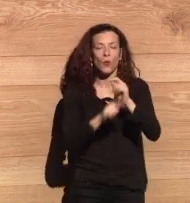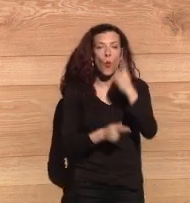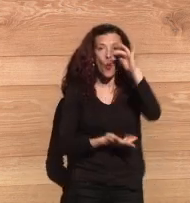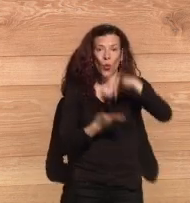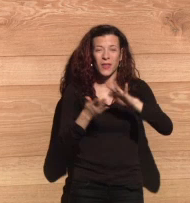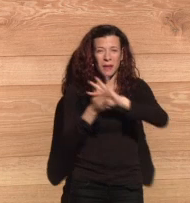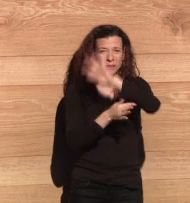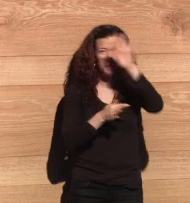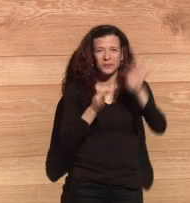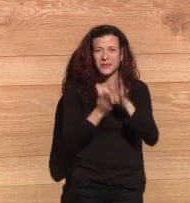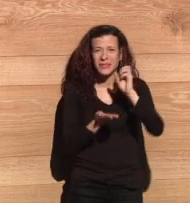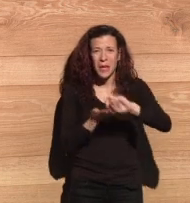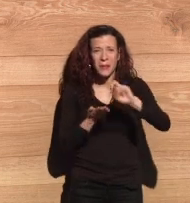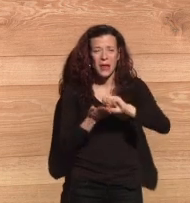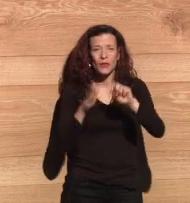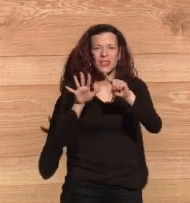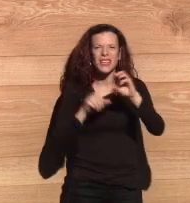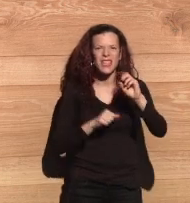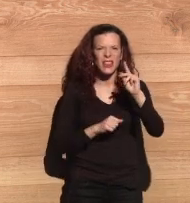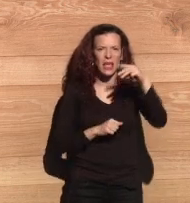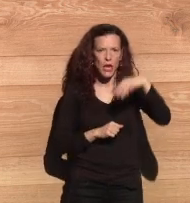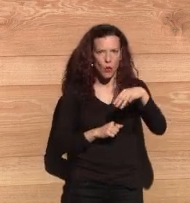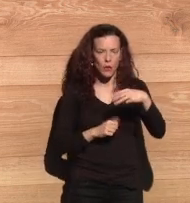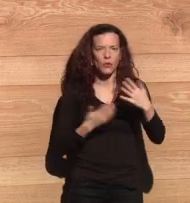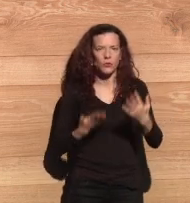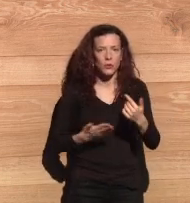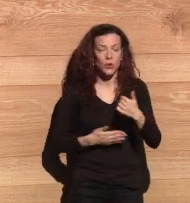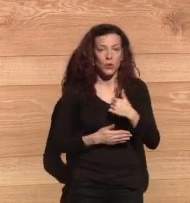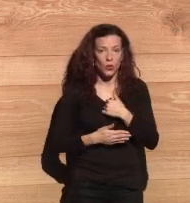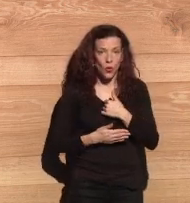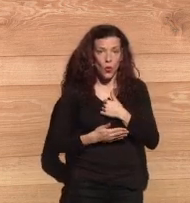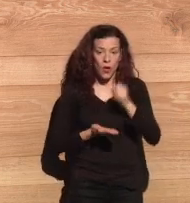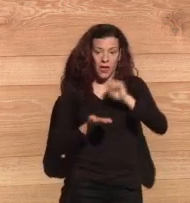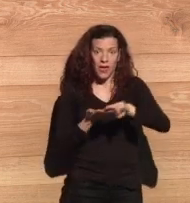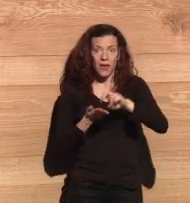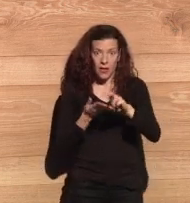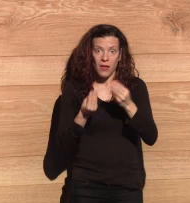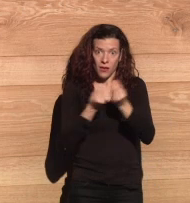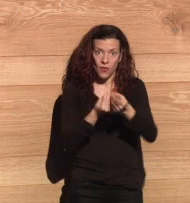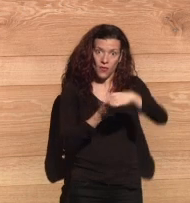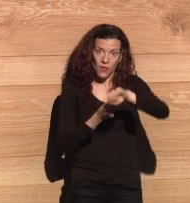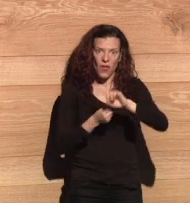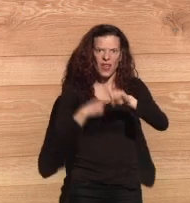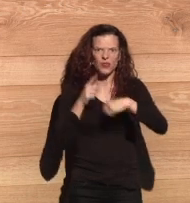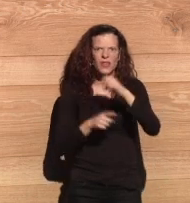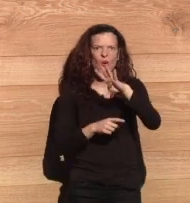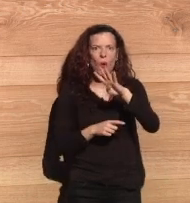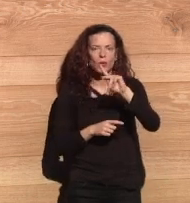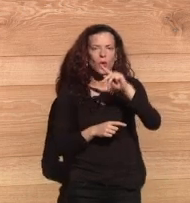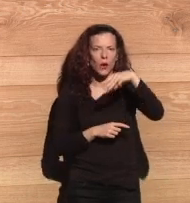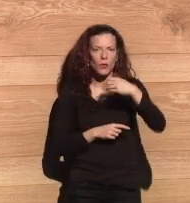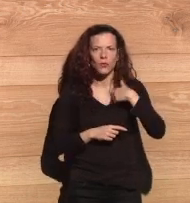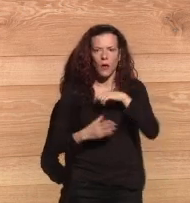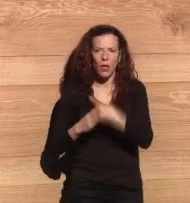que caminaron 60 kilómetros. Yo caminando con ellos, después de 4 kilómetros ya estás, y